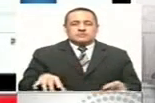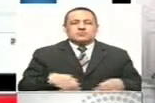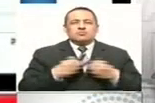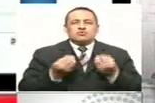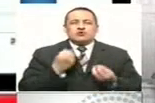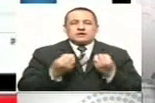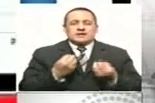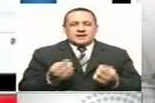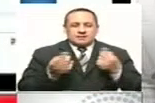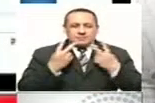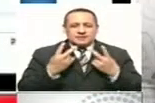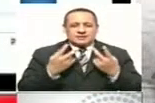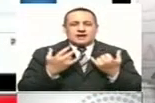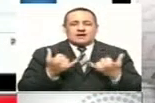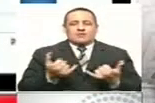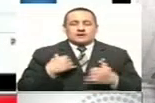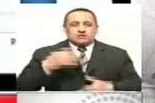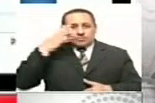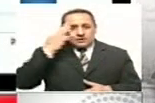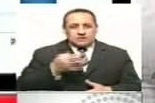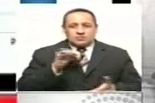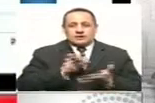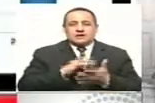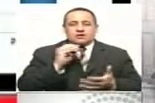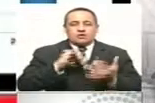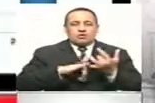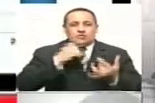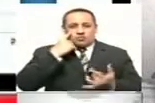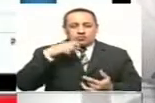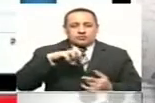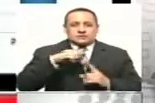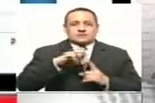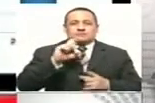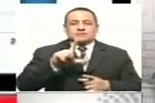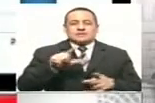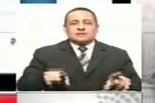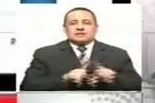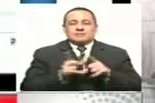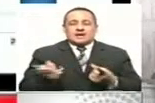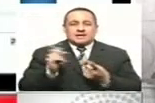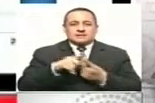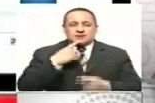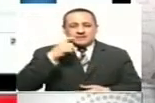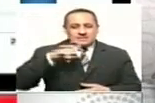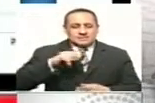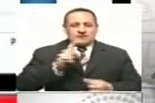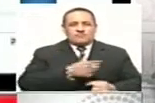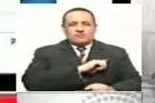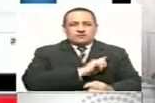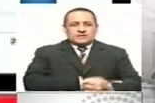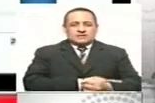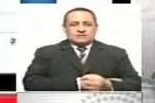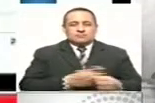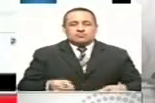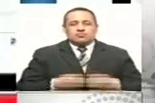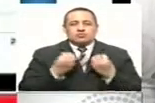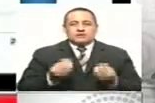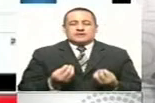qué aquí? Porque creo que Occitel en este momento necesita fortalecerse